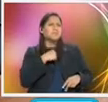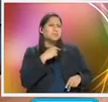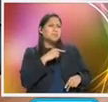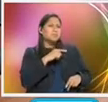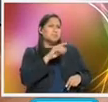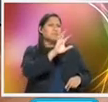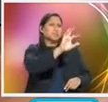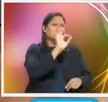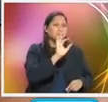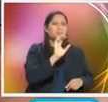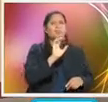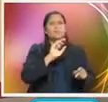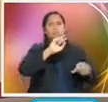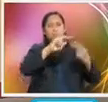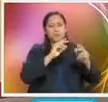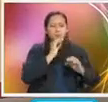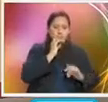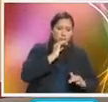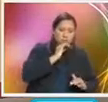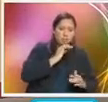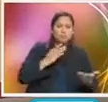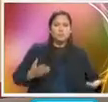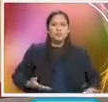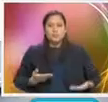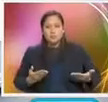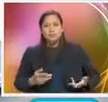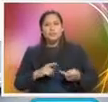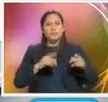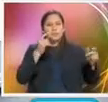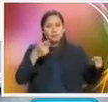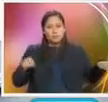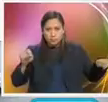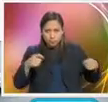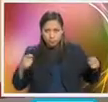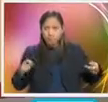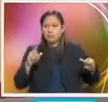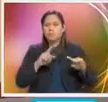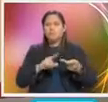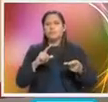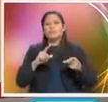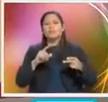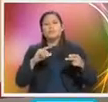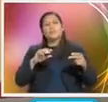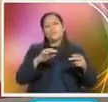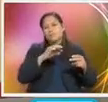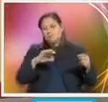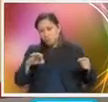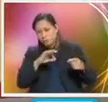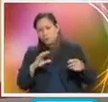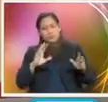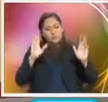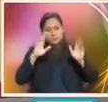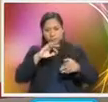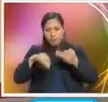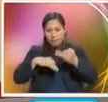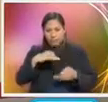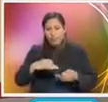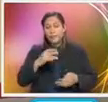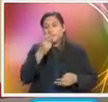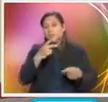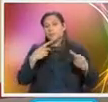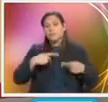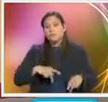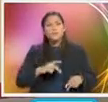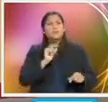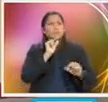pruebe de todo, jazz, danza contemporánea, folclórico, clásico, de todo, ¿no? Y la gente finalmente va a